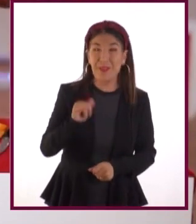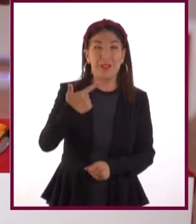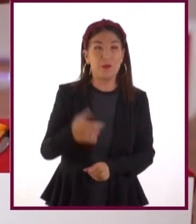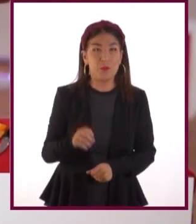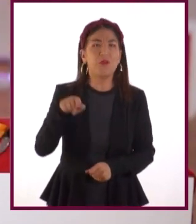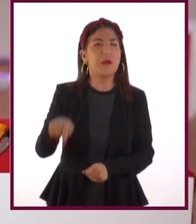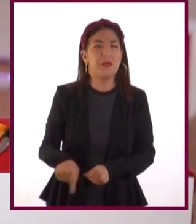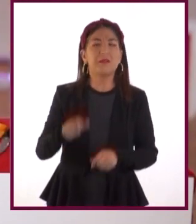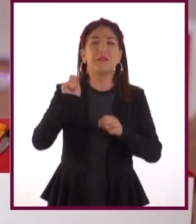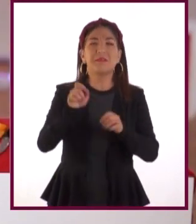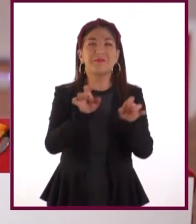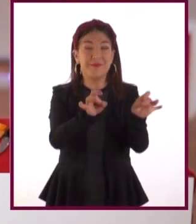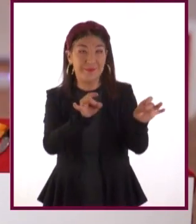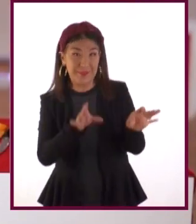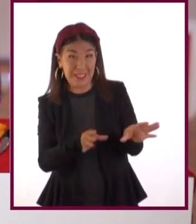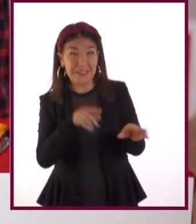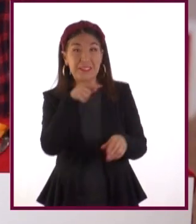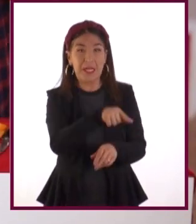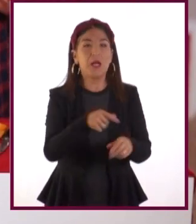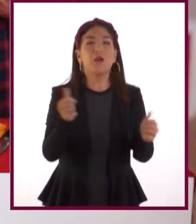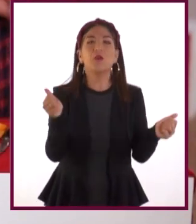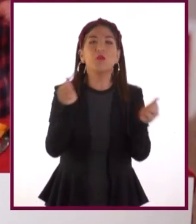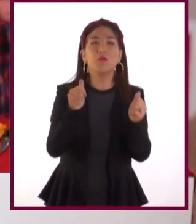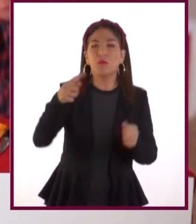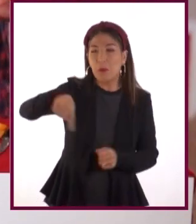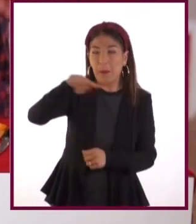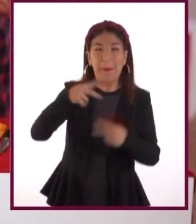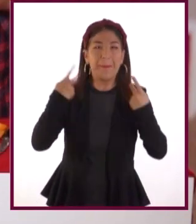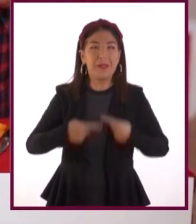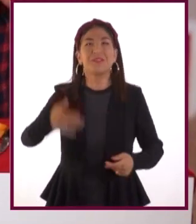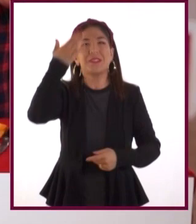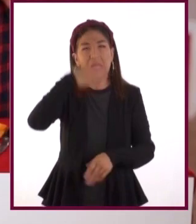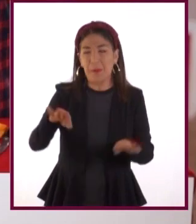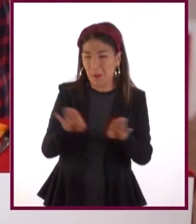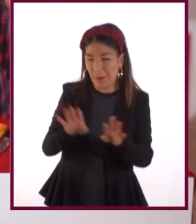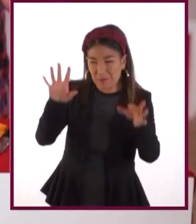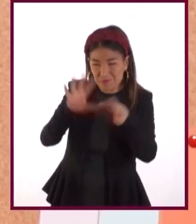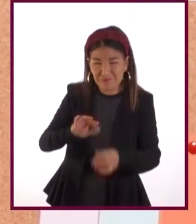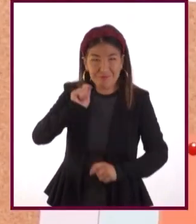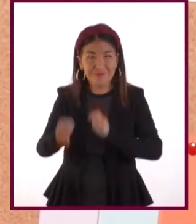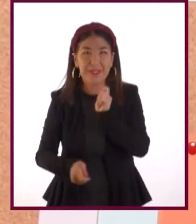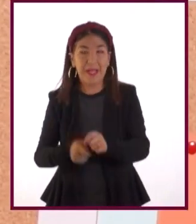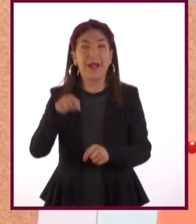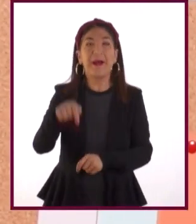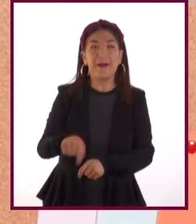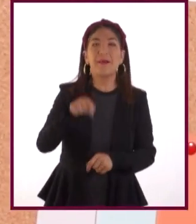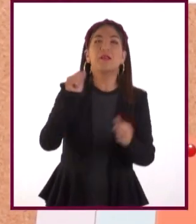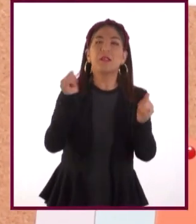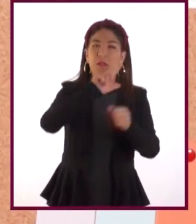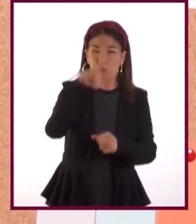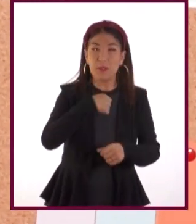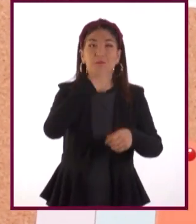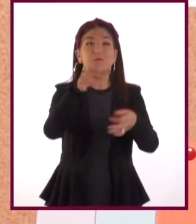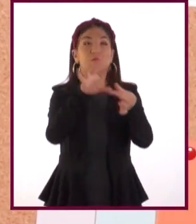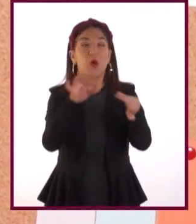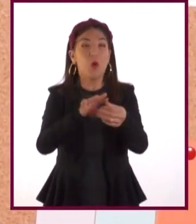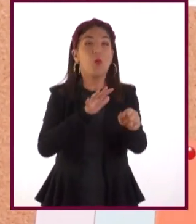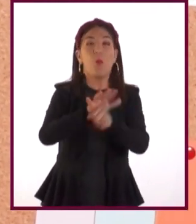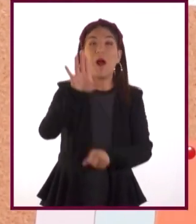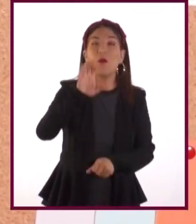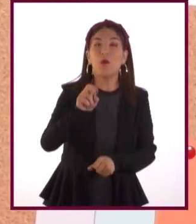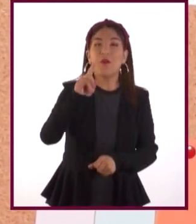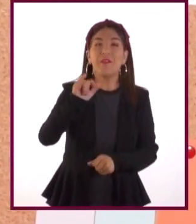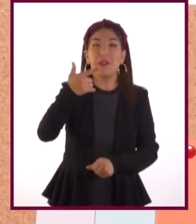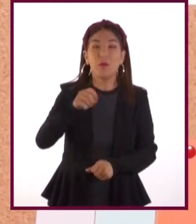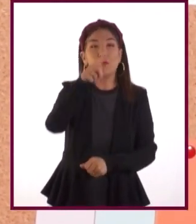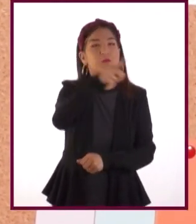un código. Este código será de flechas y solo los jugadores sabrán descifrarlo. El que usemos un código para dar instrucciones y obtener